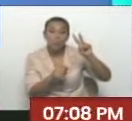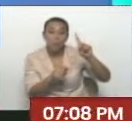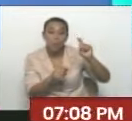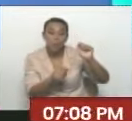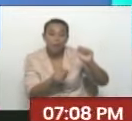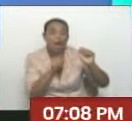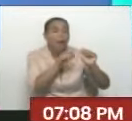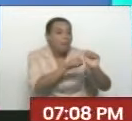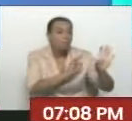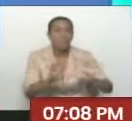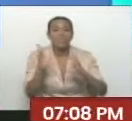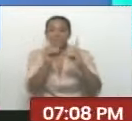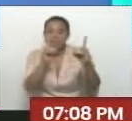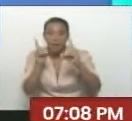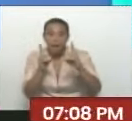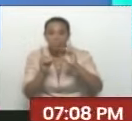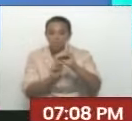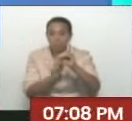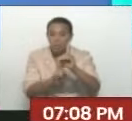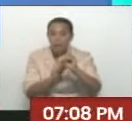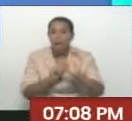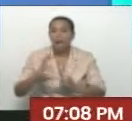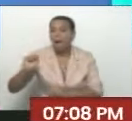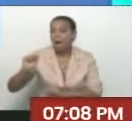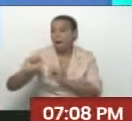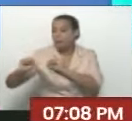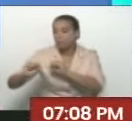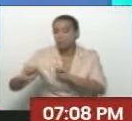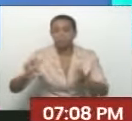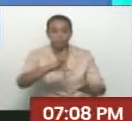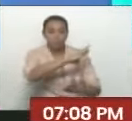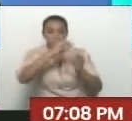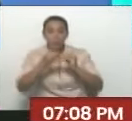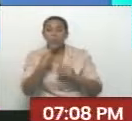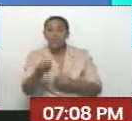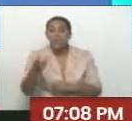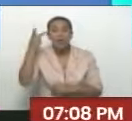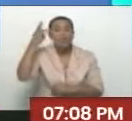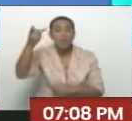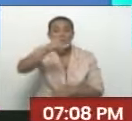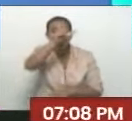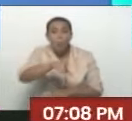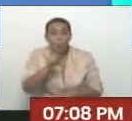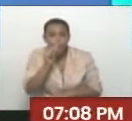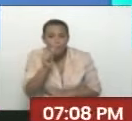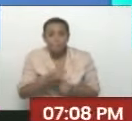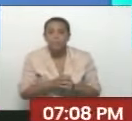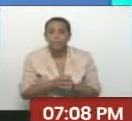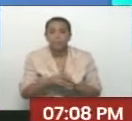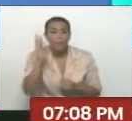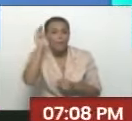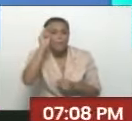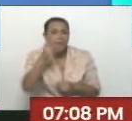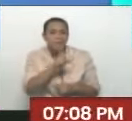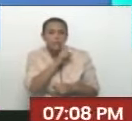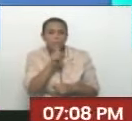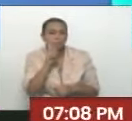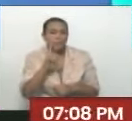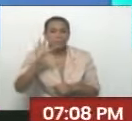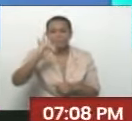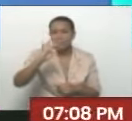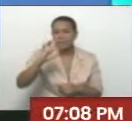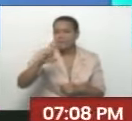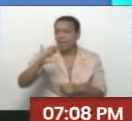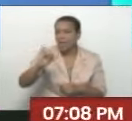vamos a la acción. Como decía Paulo Freire, como decía nuestro maestro